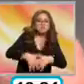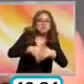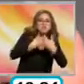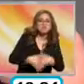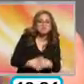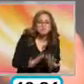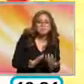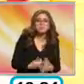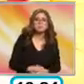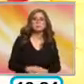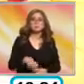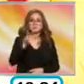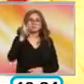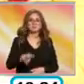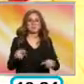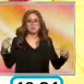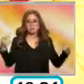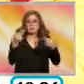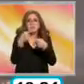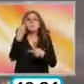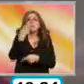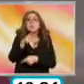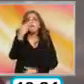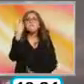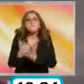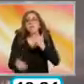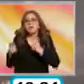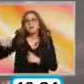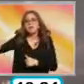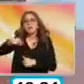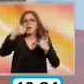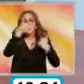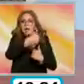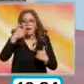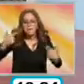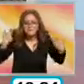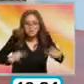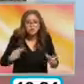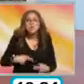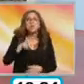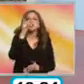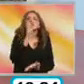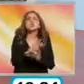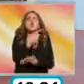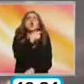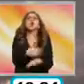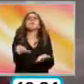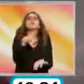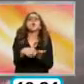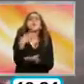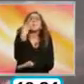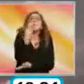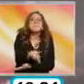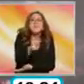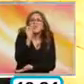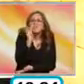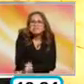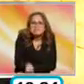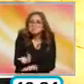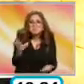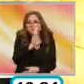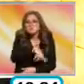serie de incongruencia cosas. sería Sí, eso, ¿no? sí, pero no nos estamos deteniendo a ver esos detalles que son aparentemente los detalles pequeños. ¿Cuántos detalles enormes